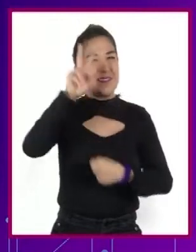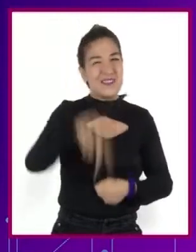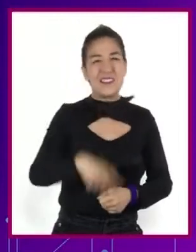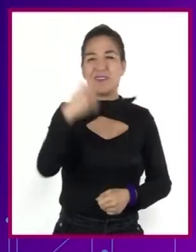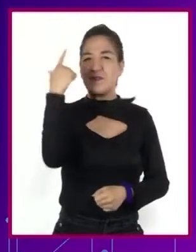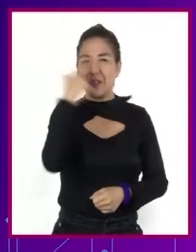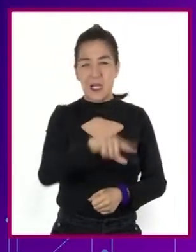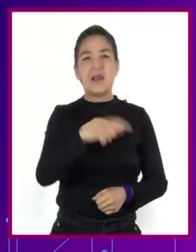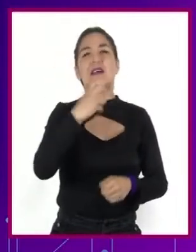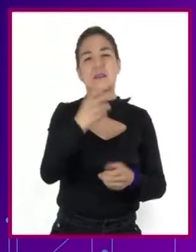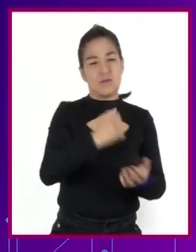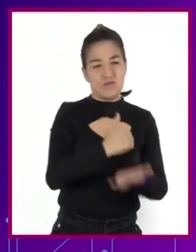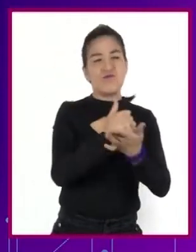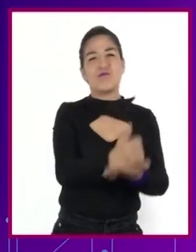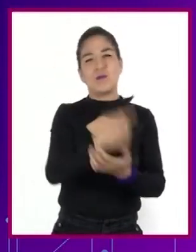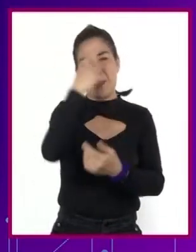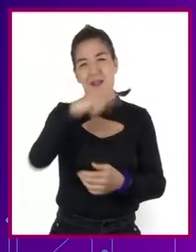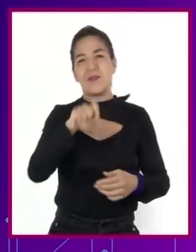dejó como consecuencia.